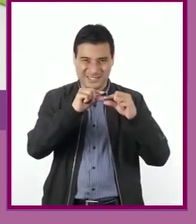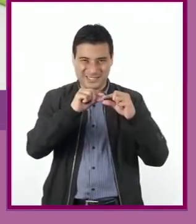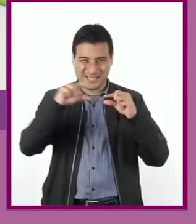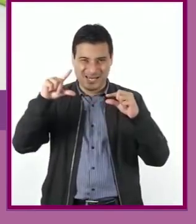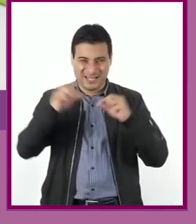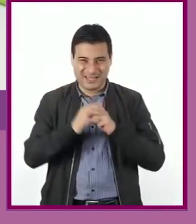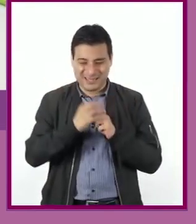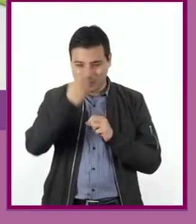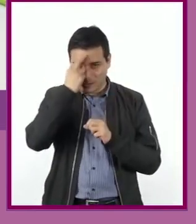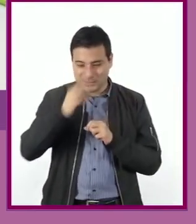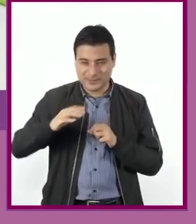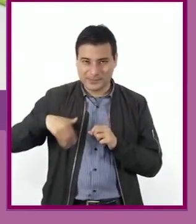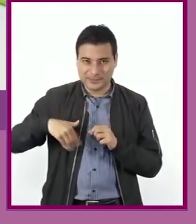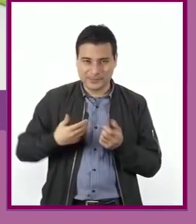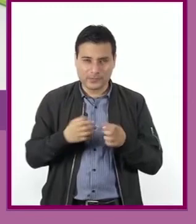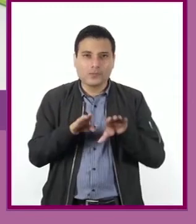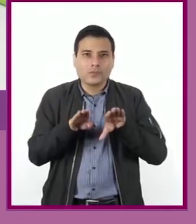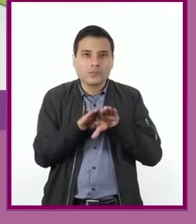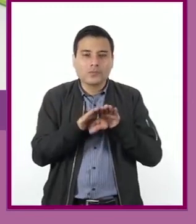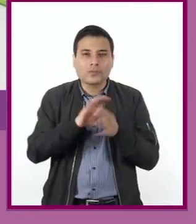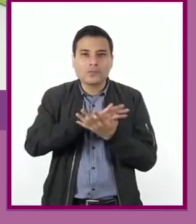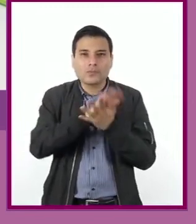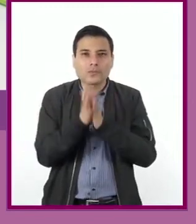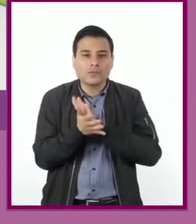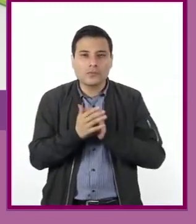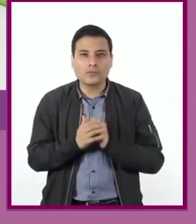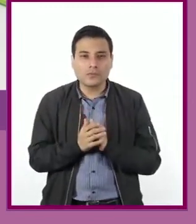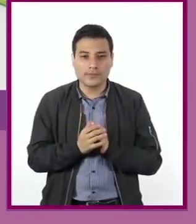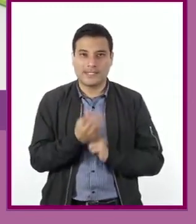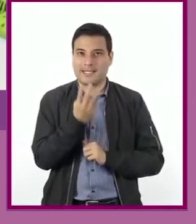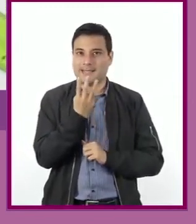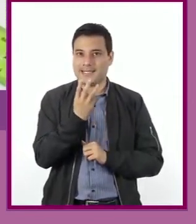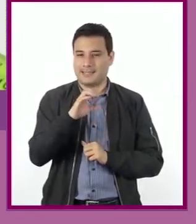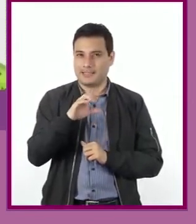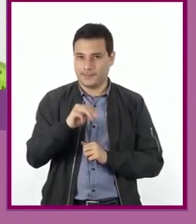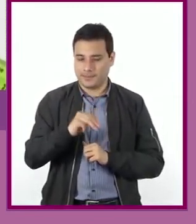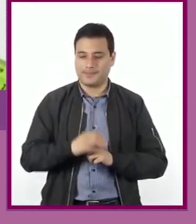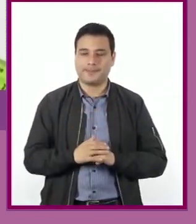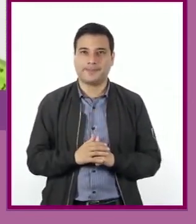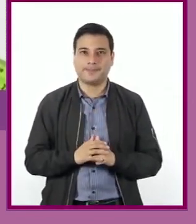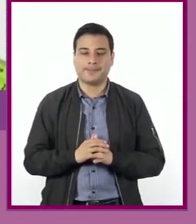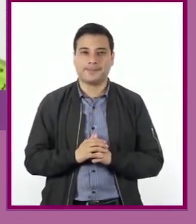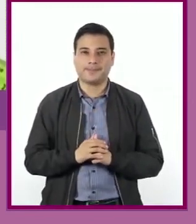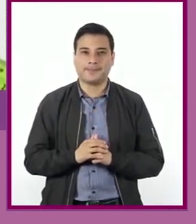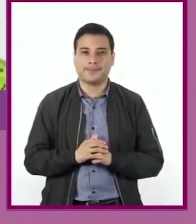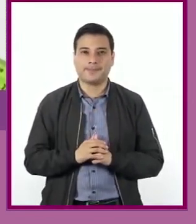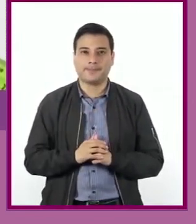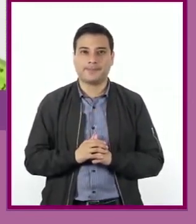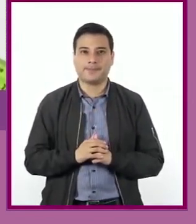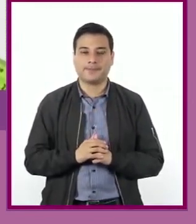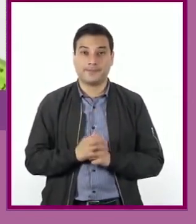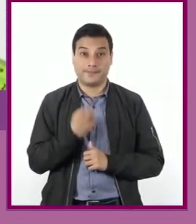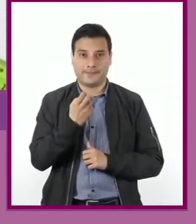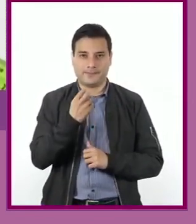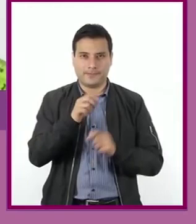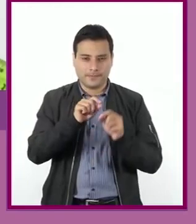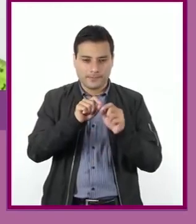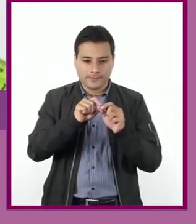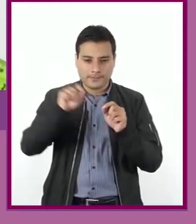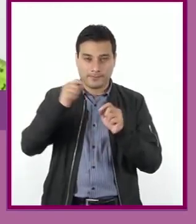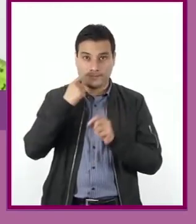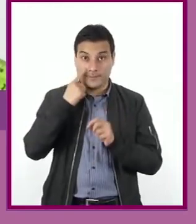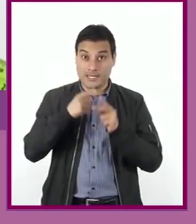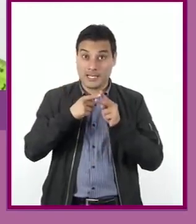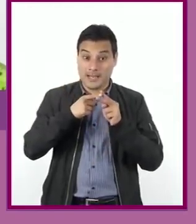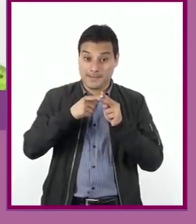que establecimos, la magnitud de su vector será de 3 centímetros. La magnitud del vector se mide desde el